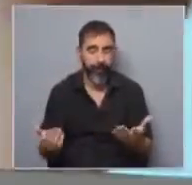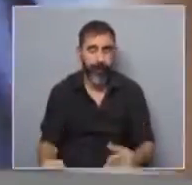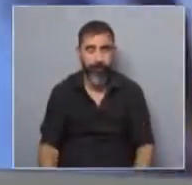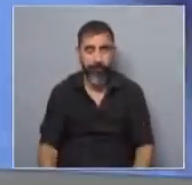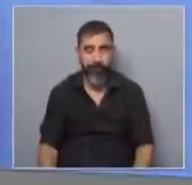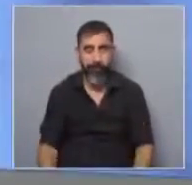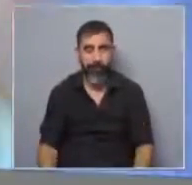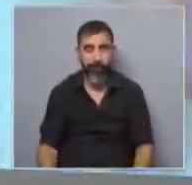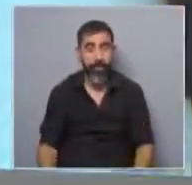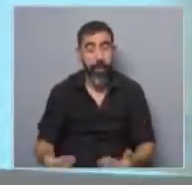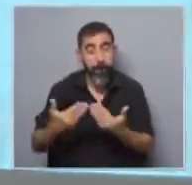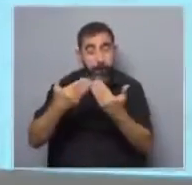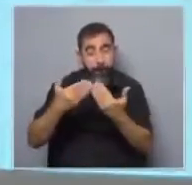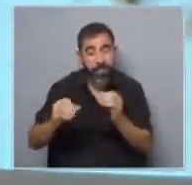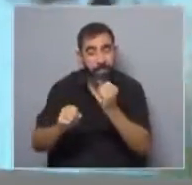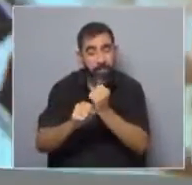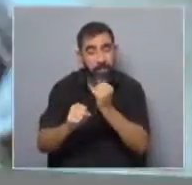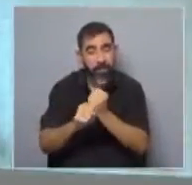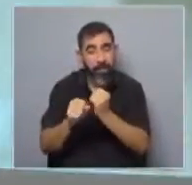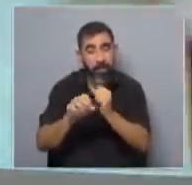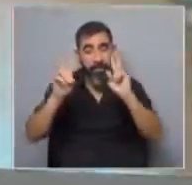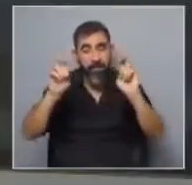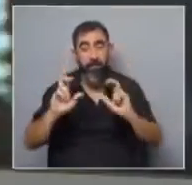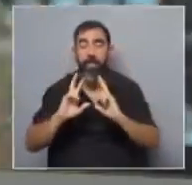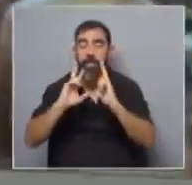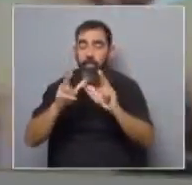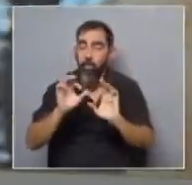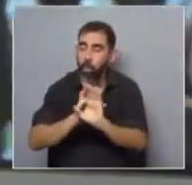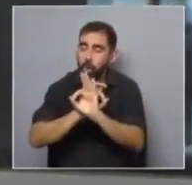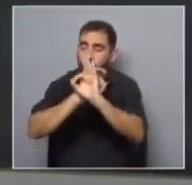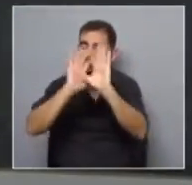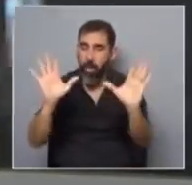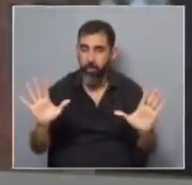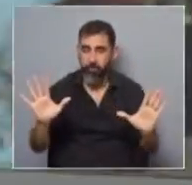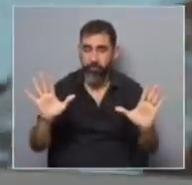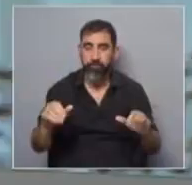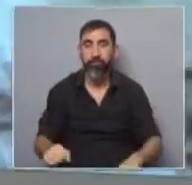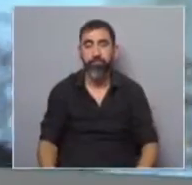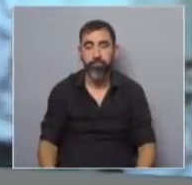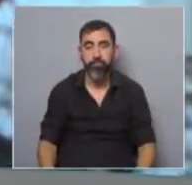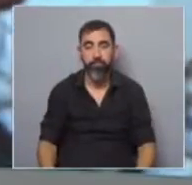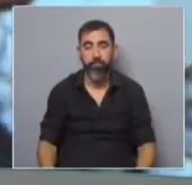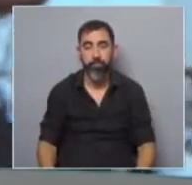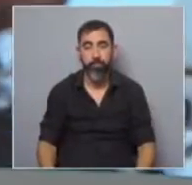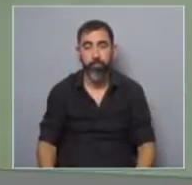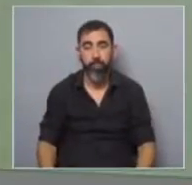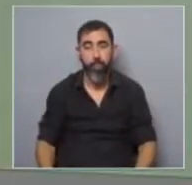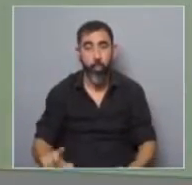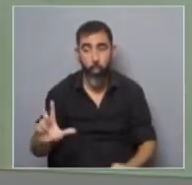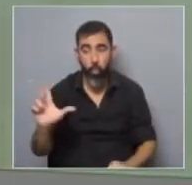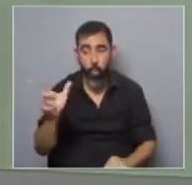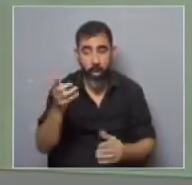cuando nosotros empezamos a trabajar con esto, dijimos de entrada con claridad, acá no hay una